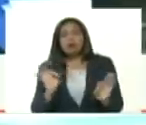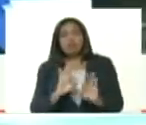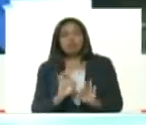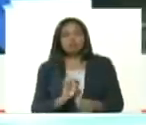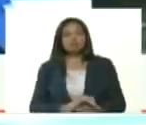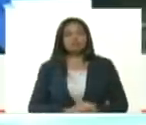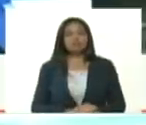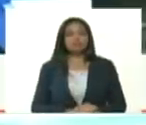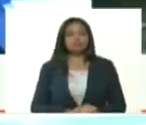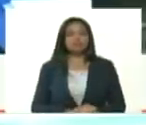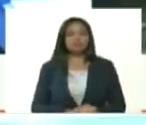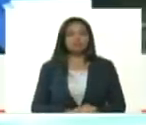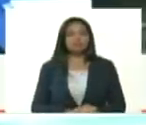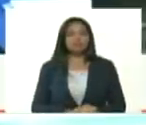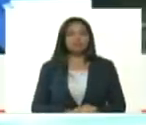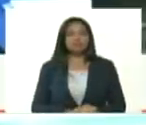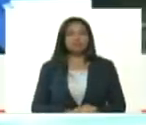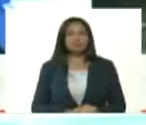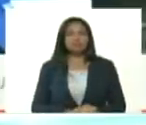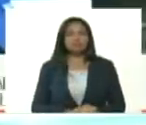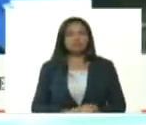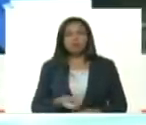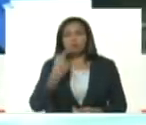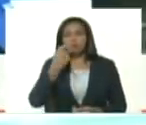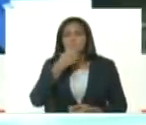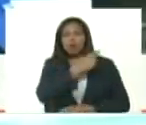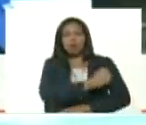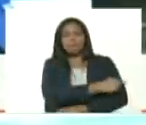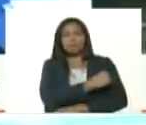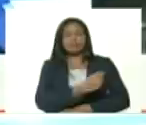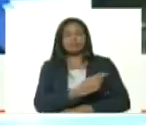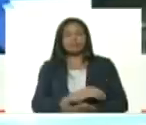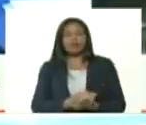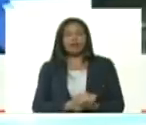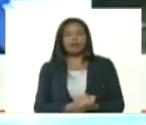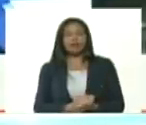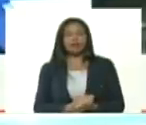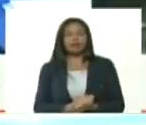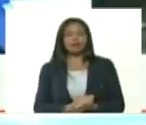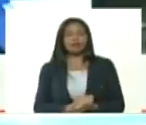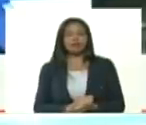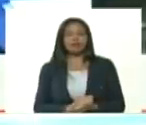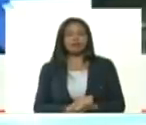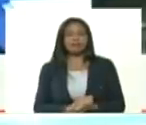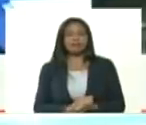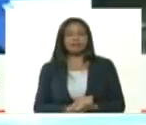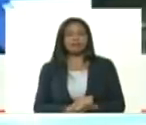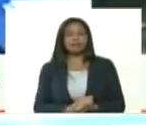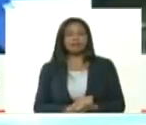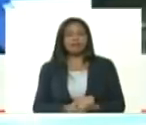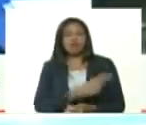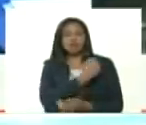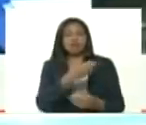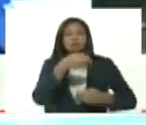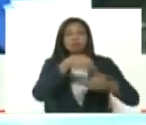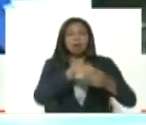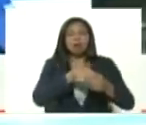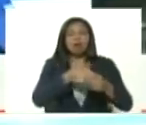asintomático con tratamiento en el Hospital Casal Ramos de Araure.